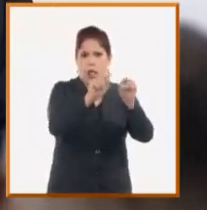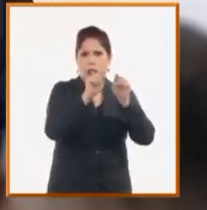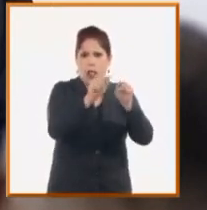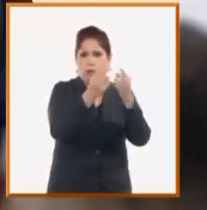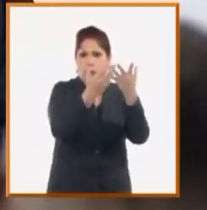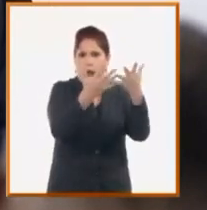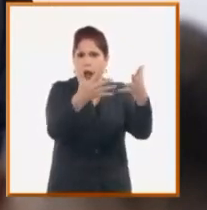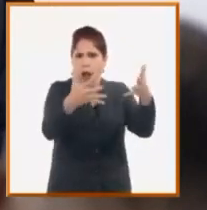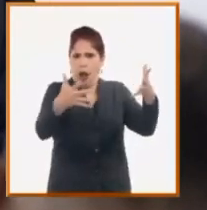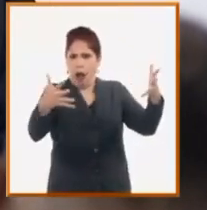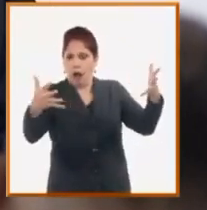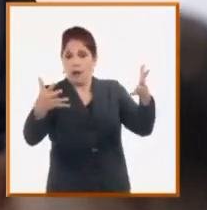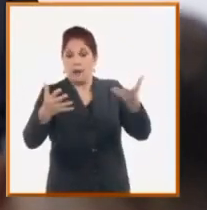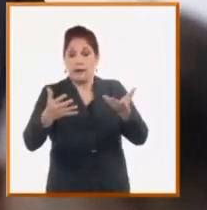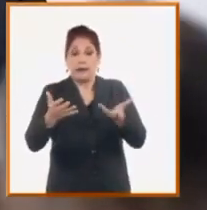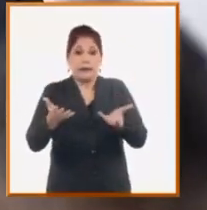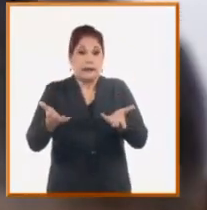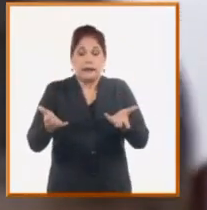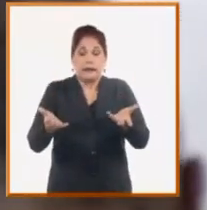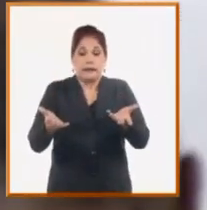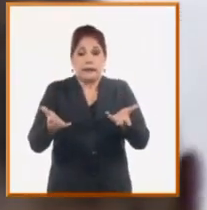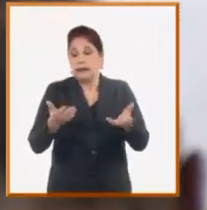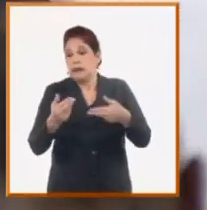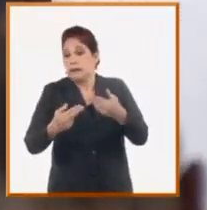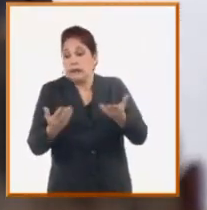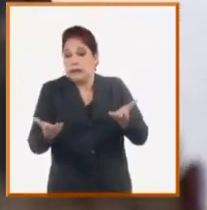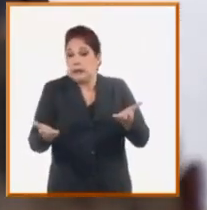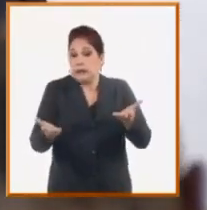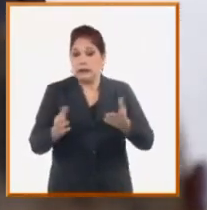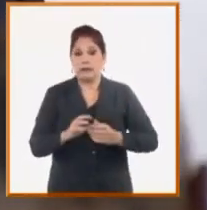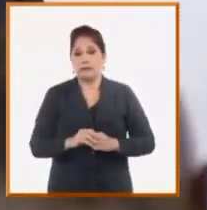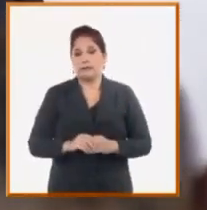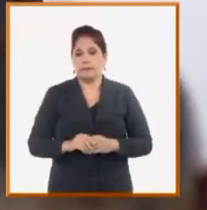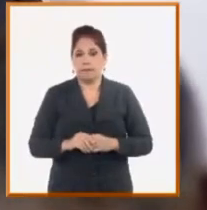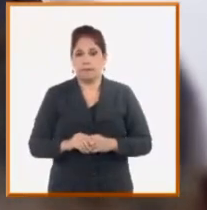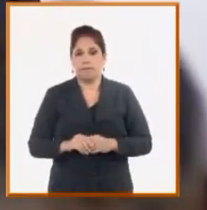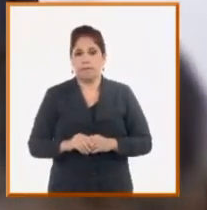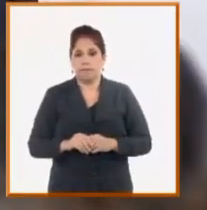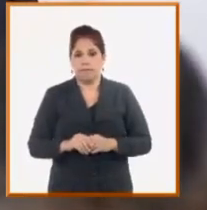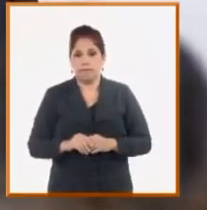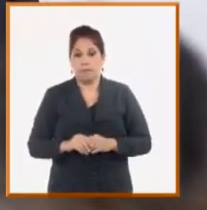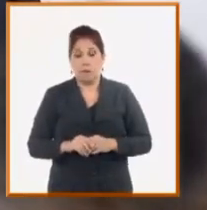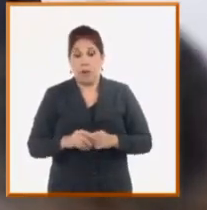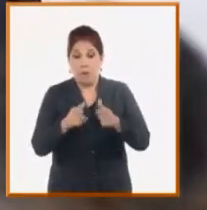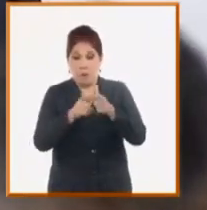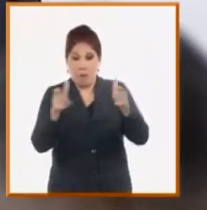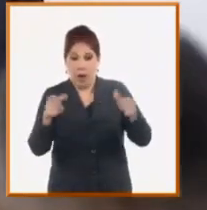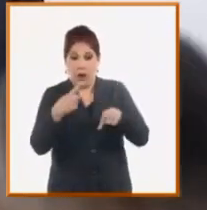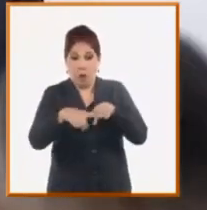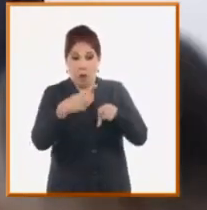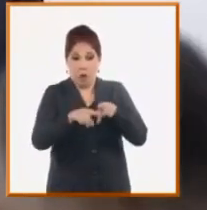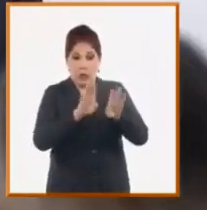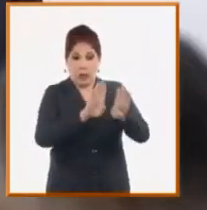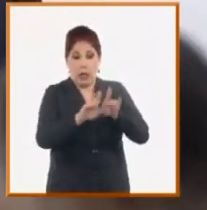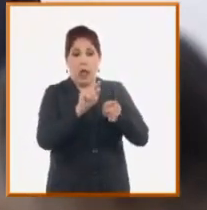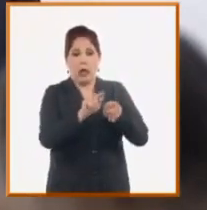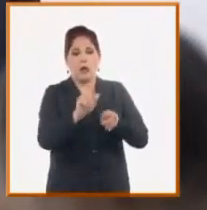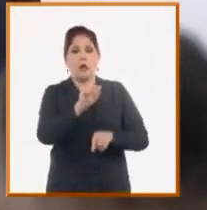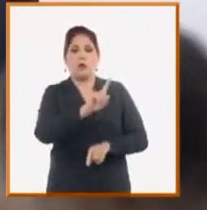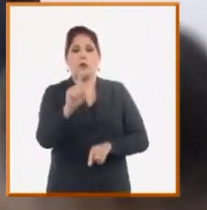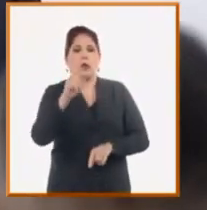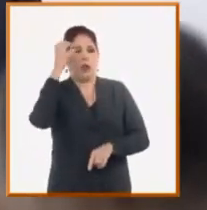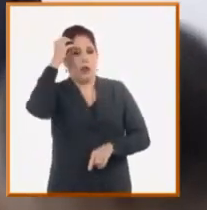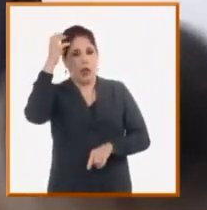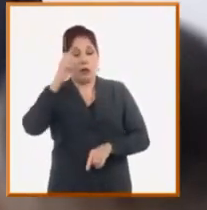casi mayoritaria de la población viene de las diferentes formas de gestión no estatal, donde en muchos casos